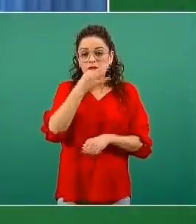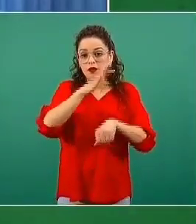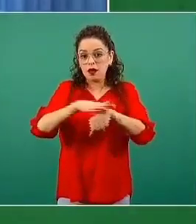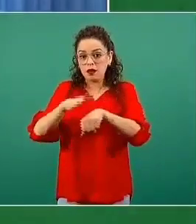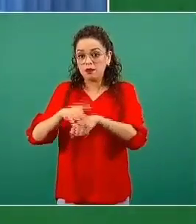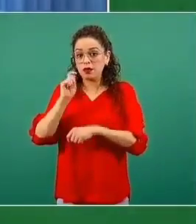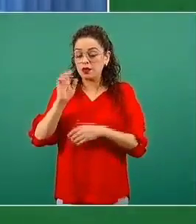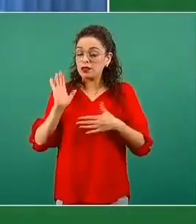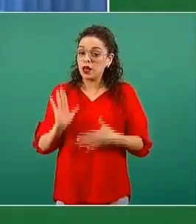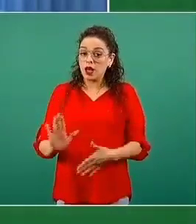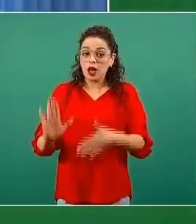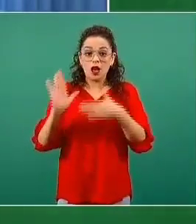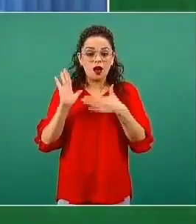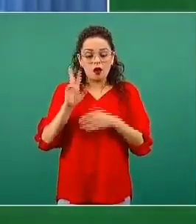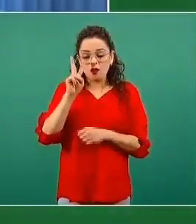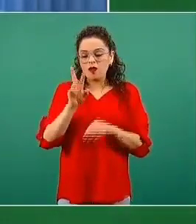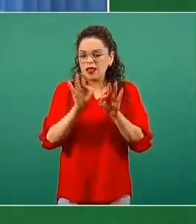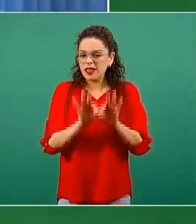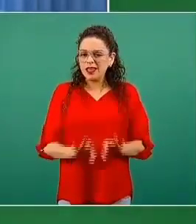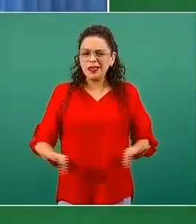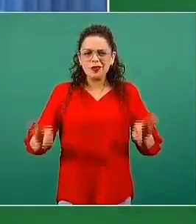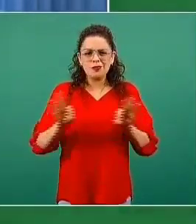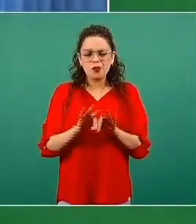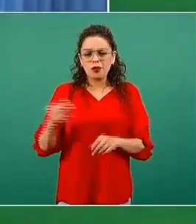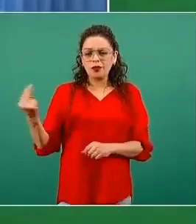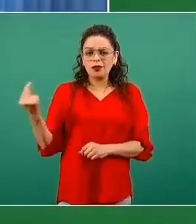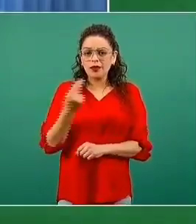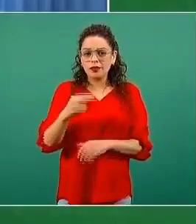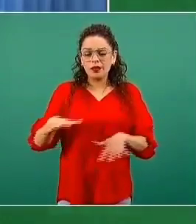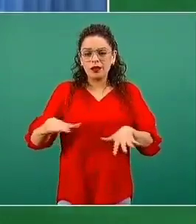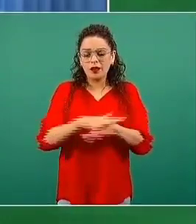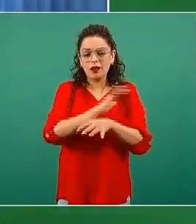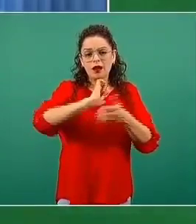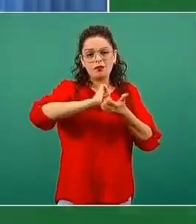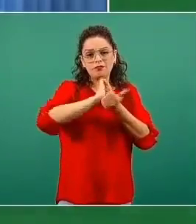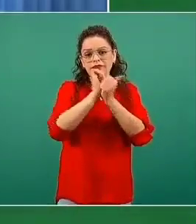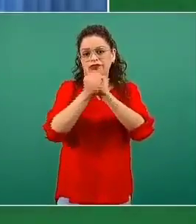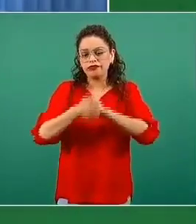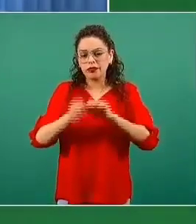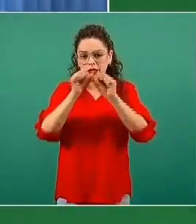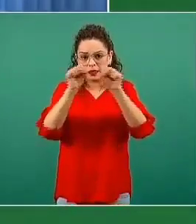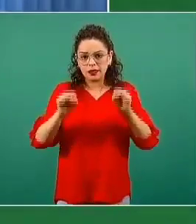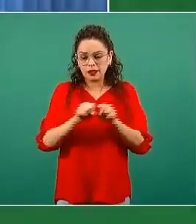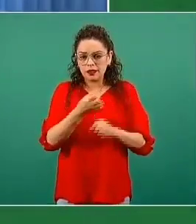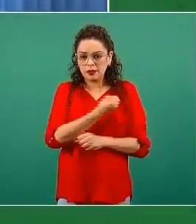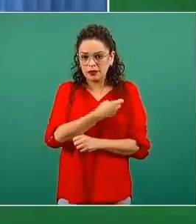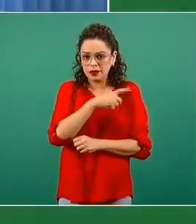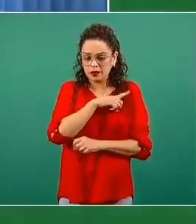hacia 2030 para reposicionar la transformación de los sistemas de salud